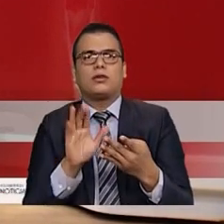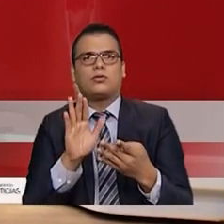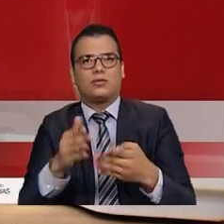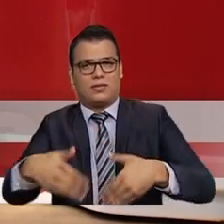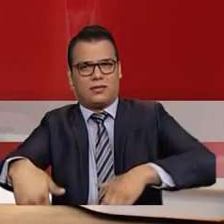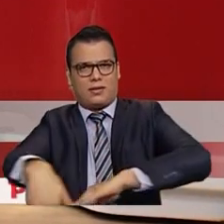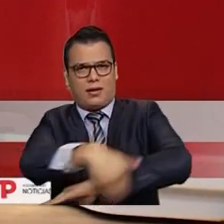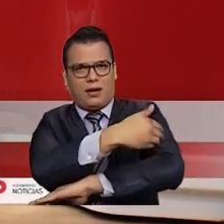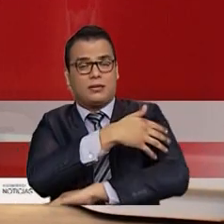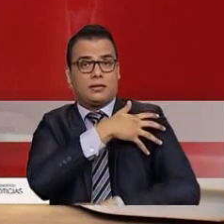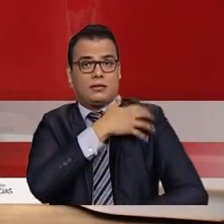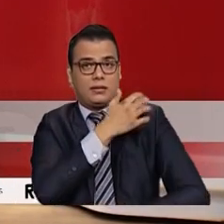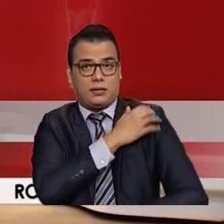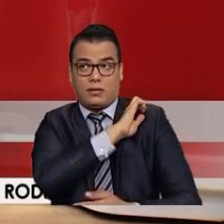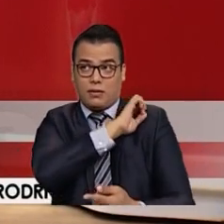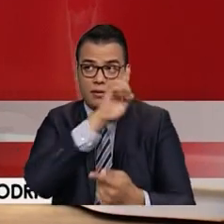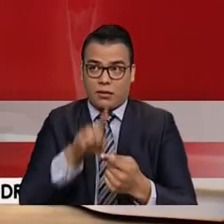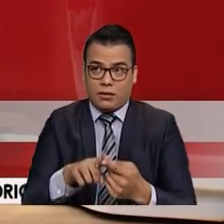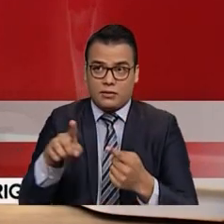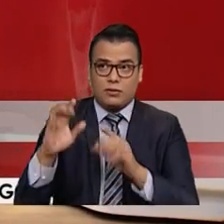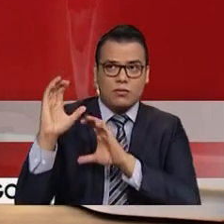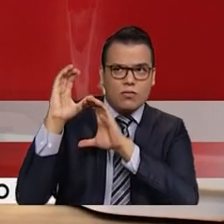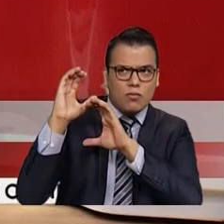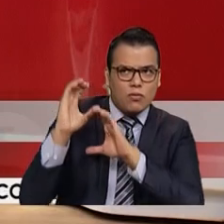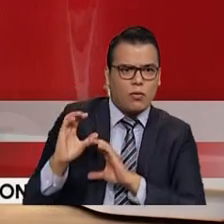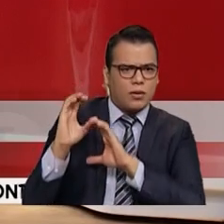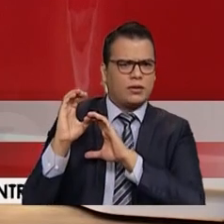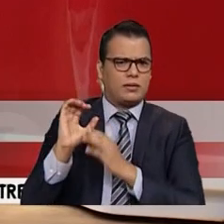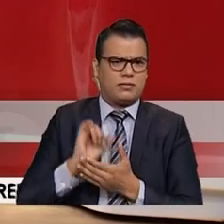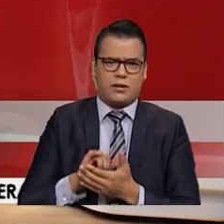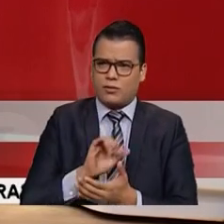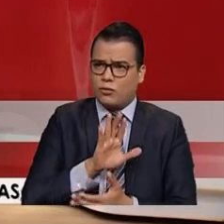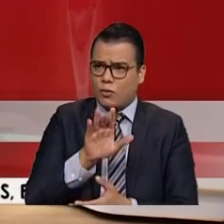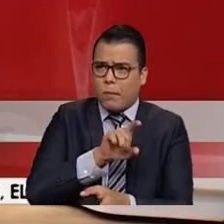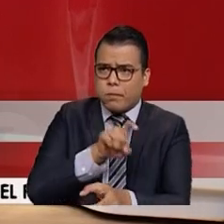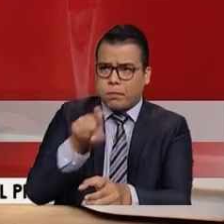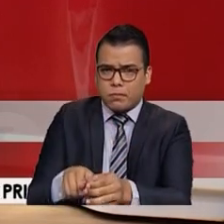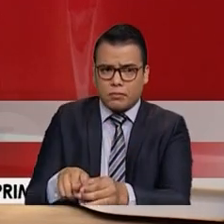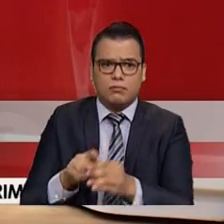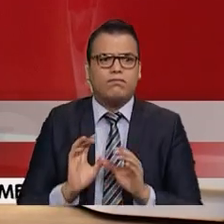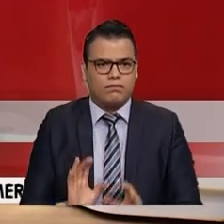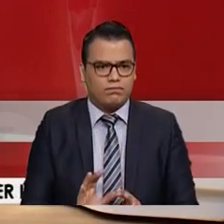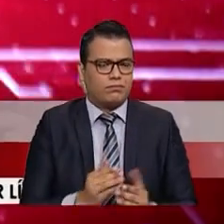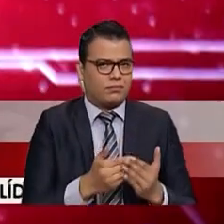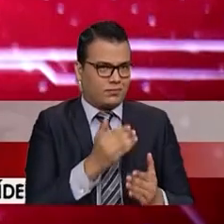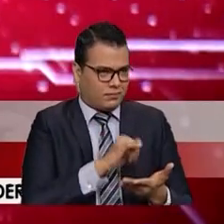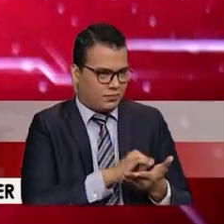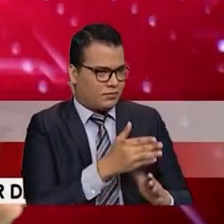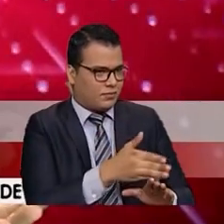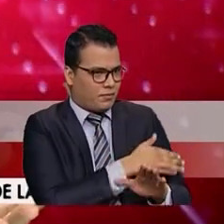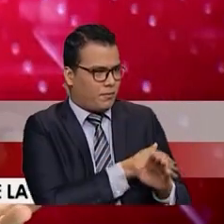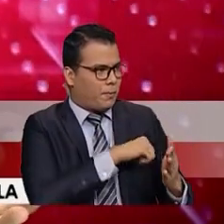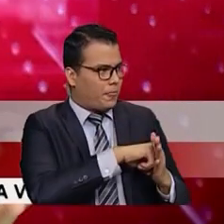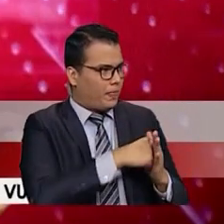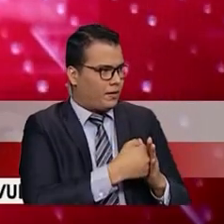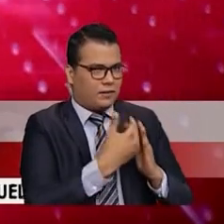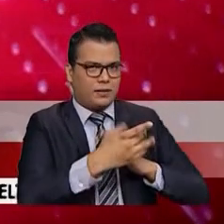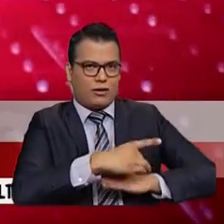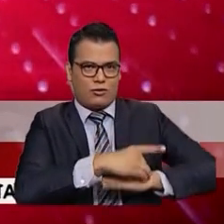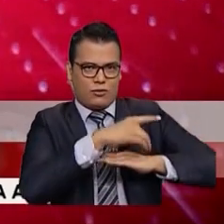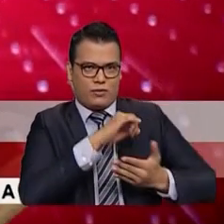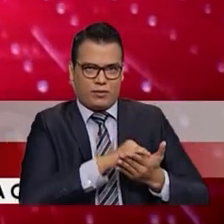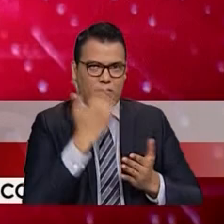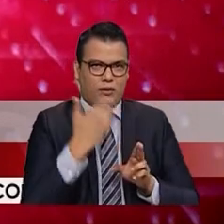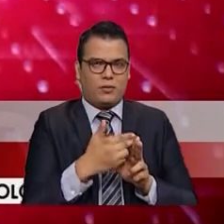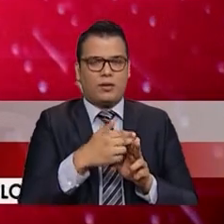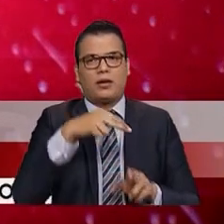que están ahí en la que el futuro de acuerdo incluso yo inicio donde lo dejó la doctora normal porque yo creo que la verdadera